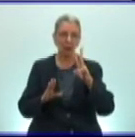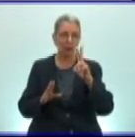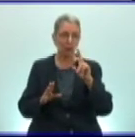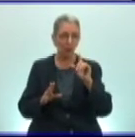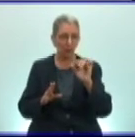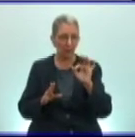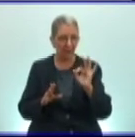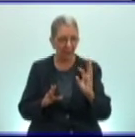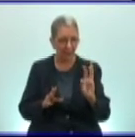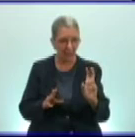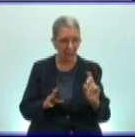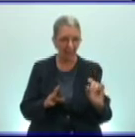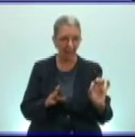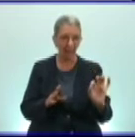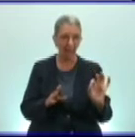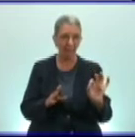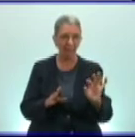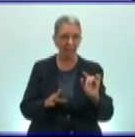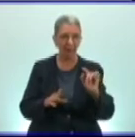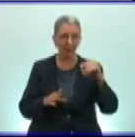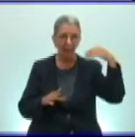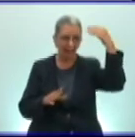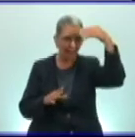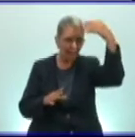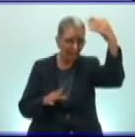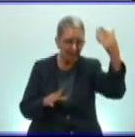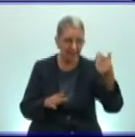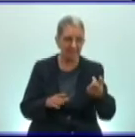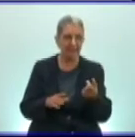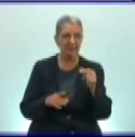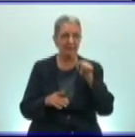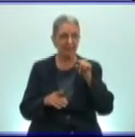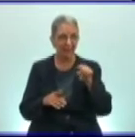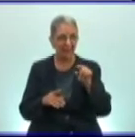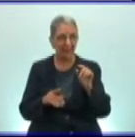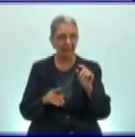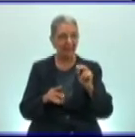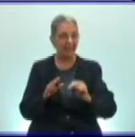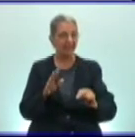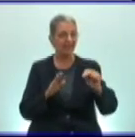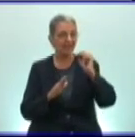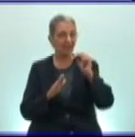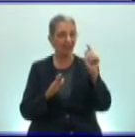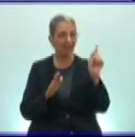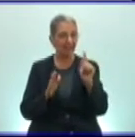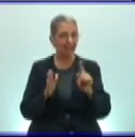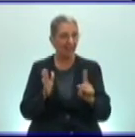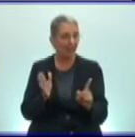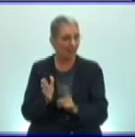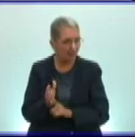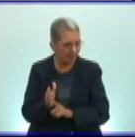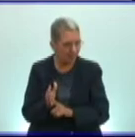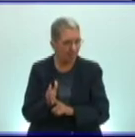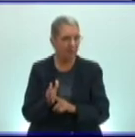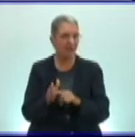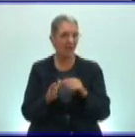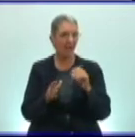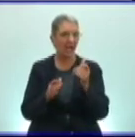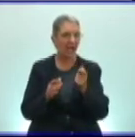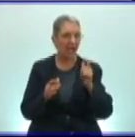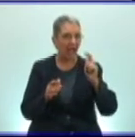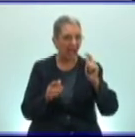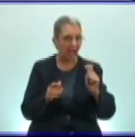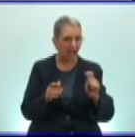y que nos van a indicar la cantidad de niveles de energía que tienen los átomos de los